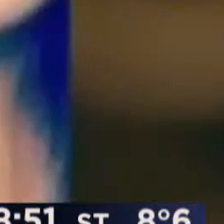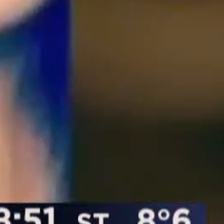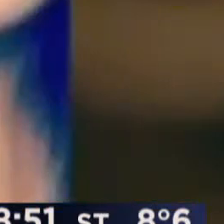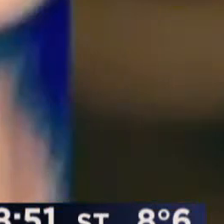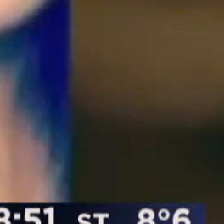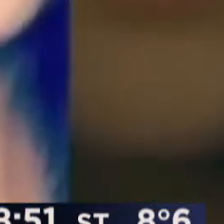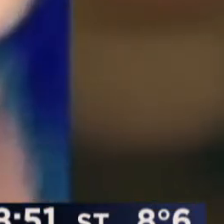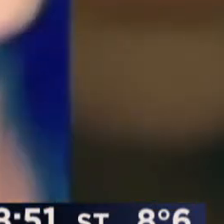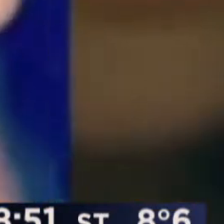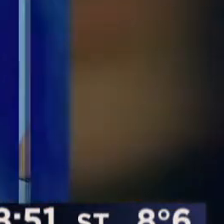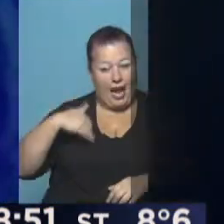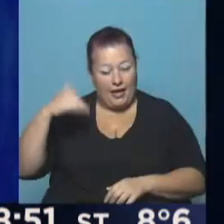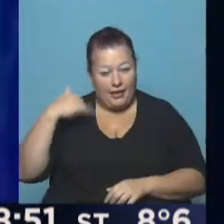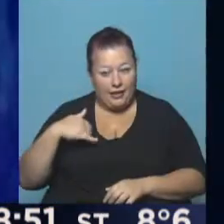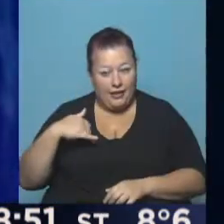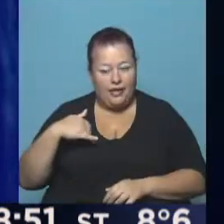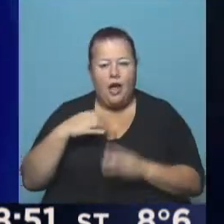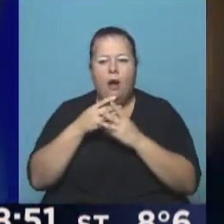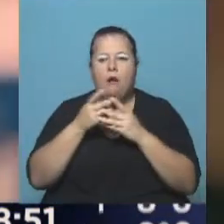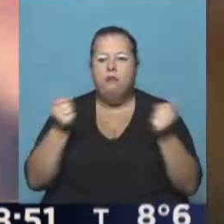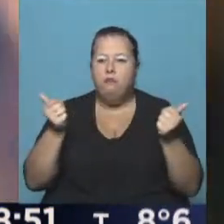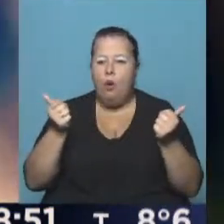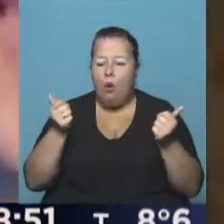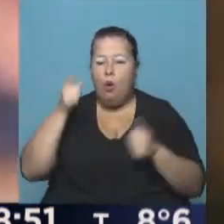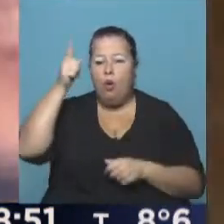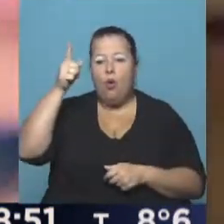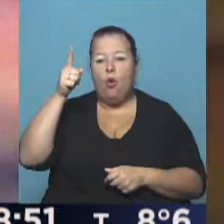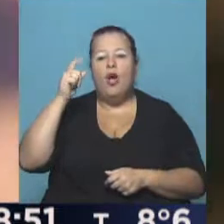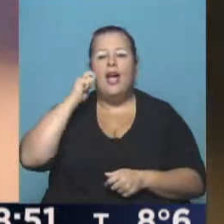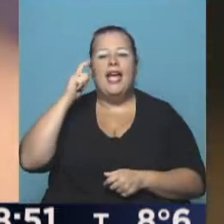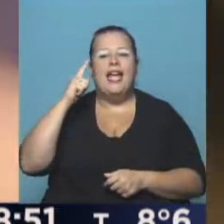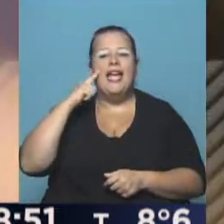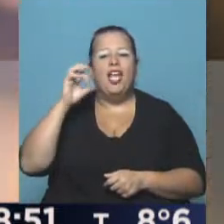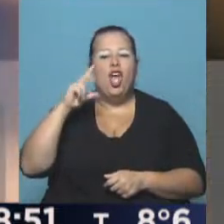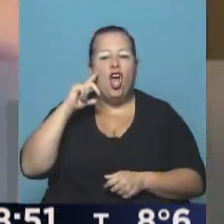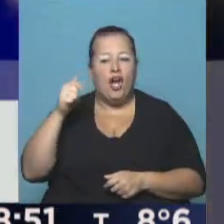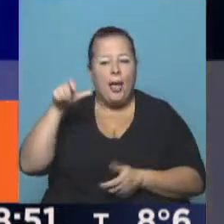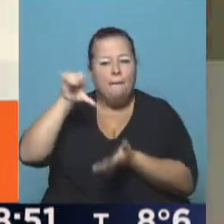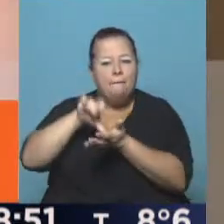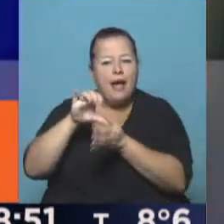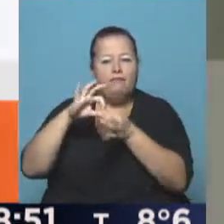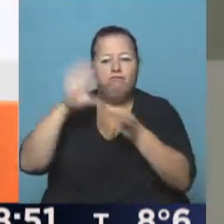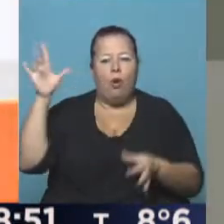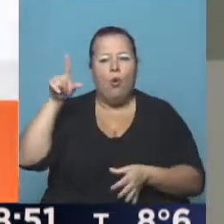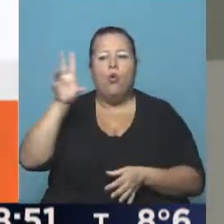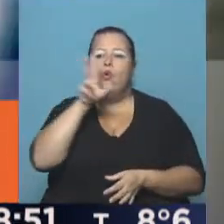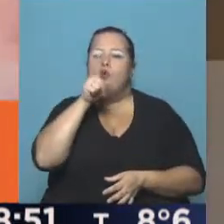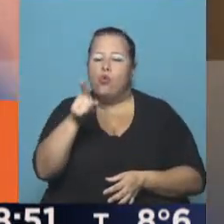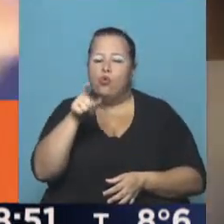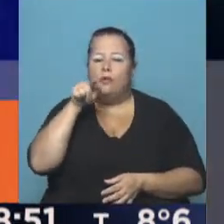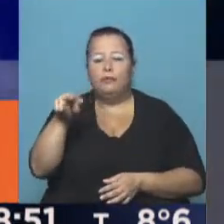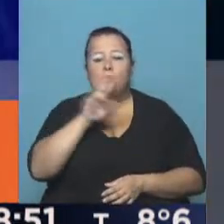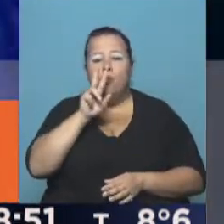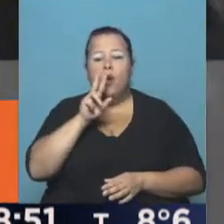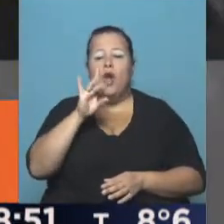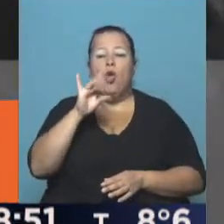Una joven argentina desaparecida en Georgia, en este país que se independizó de Rusia. Ella salía